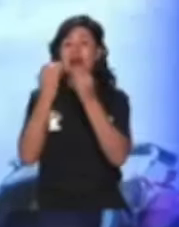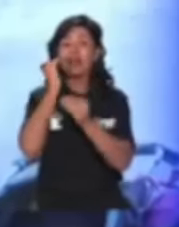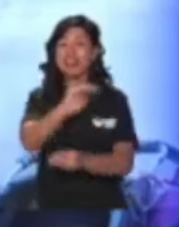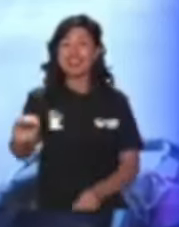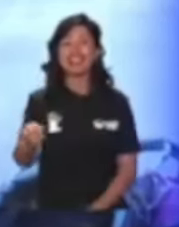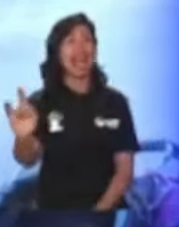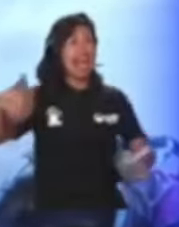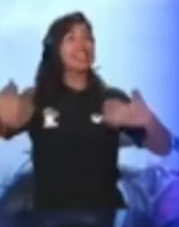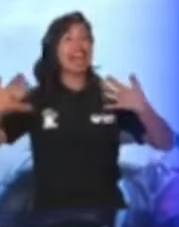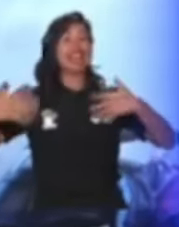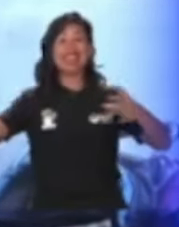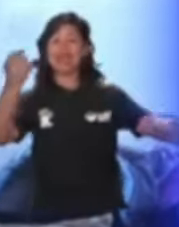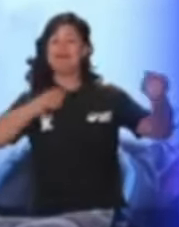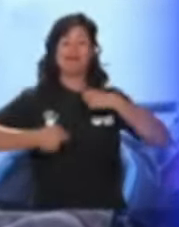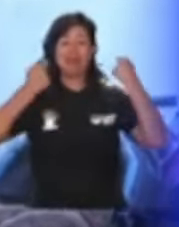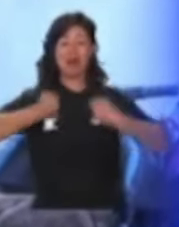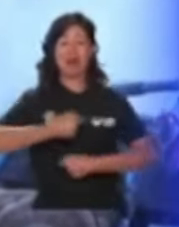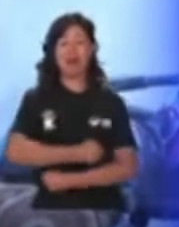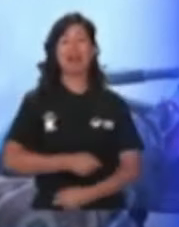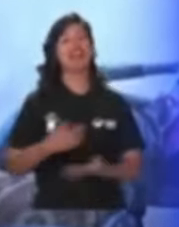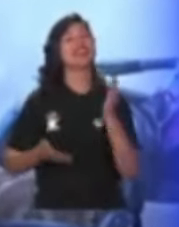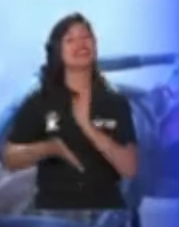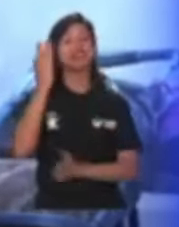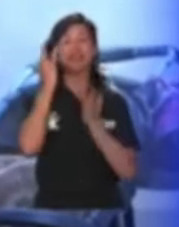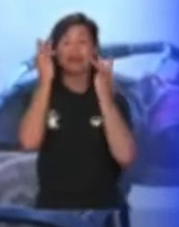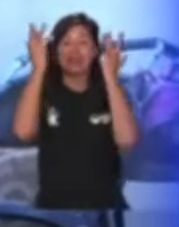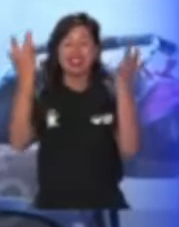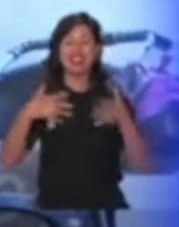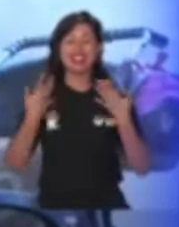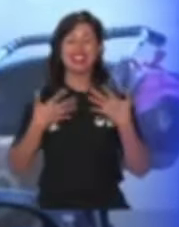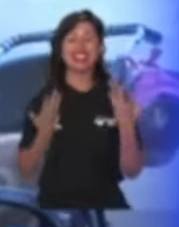ropa, póneme ropa! Y parte contenta. ¡No